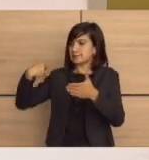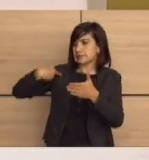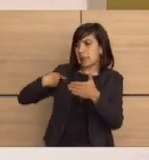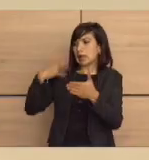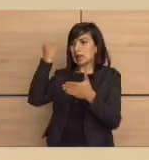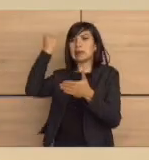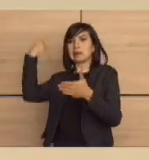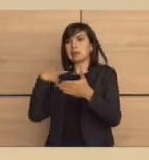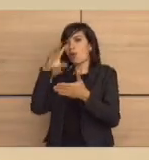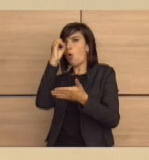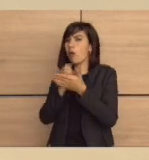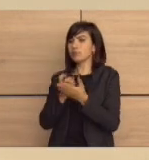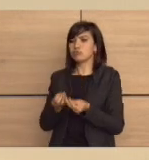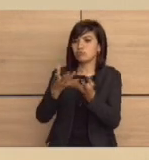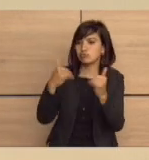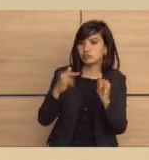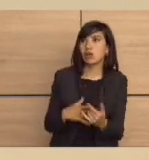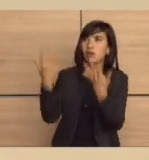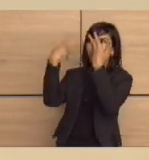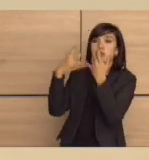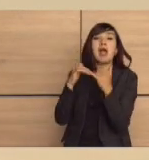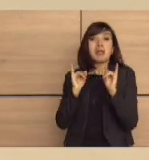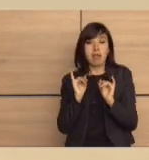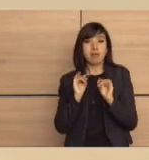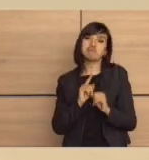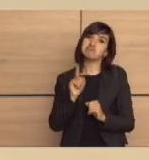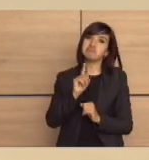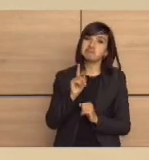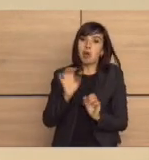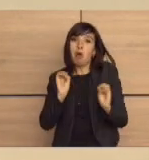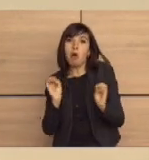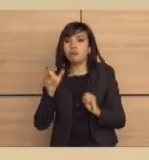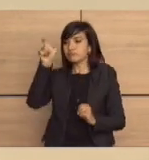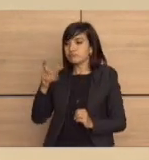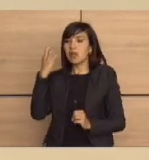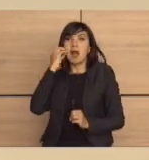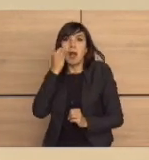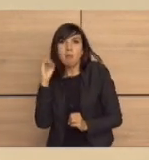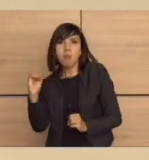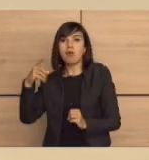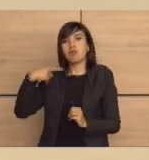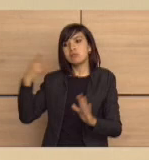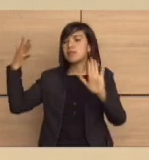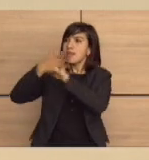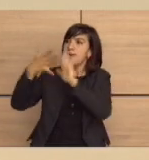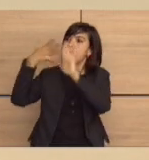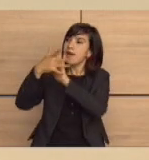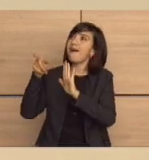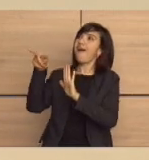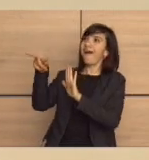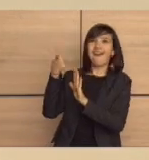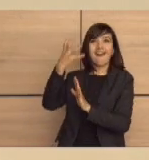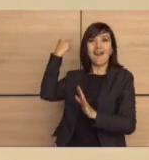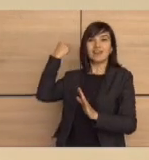ser lo que le dice solamente lo que le dice el abuelo, ni lo que le dice el lugar histórico. Tiene que ser una cosa con un